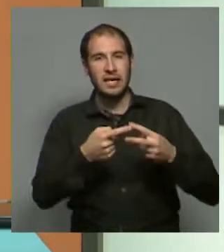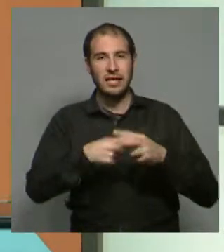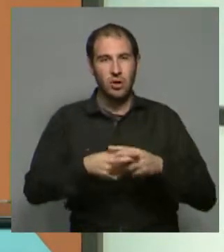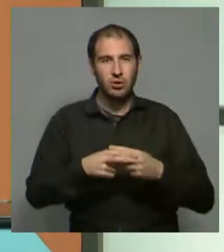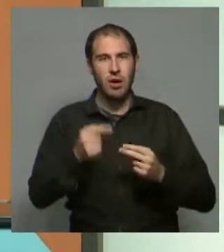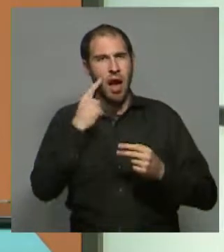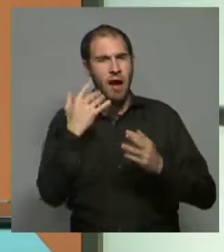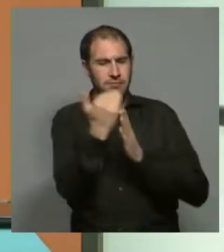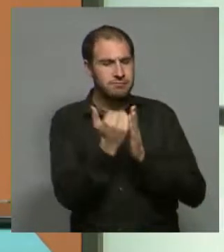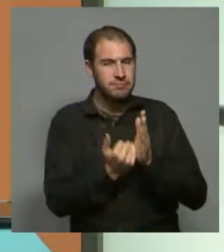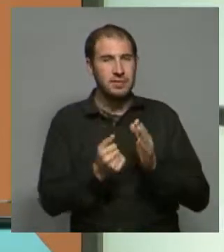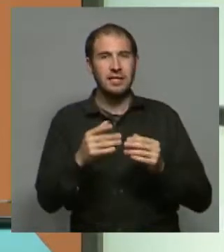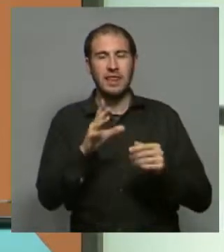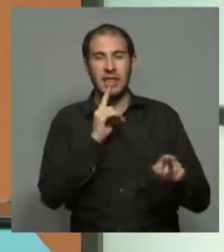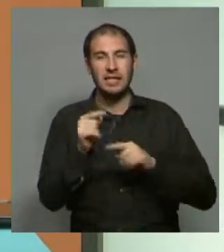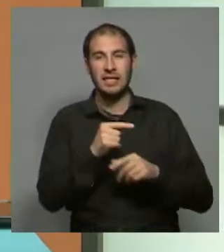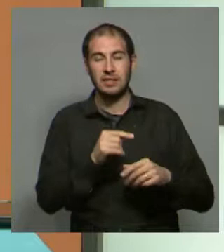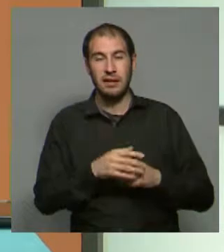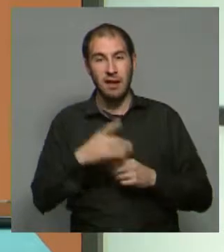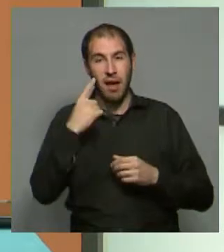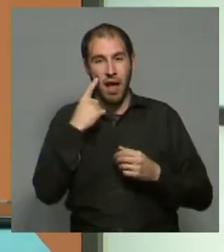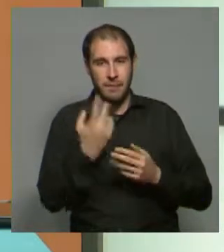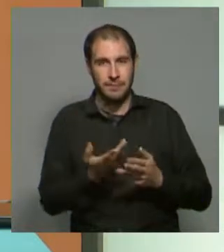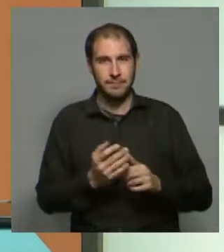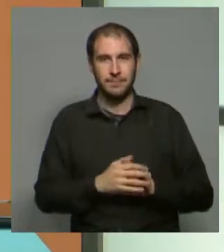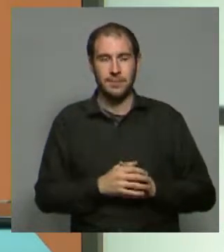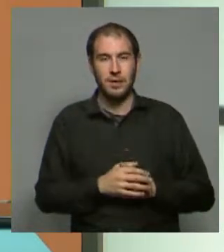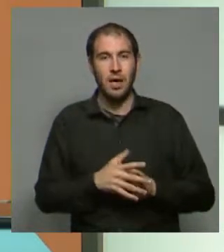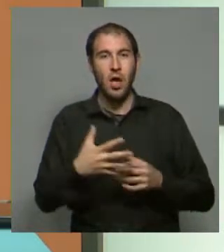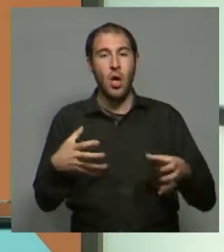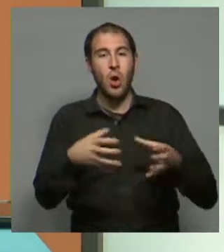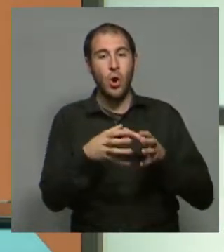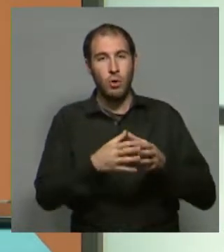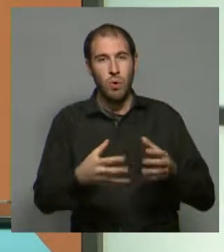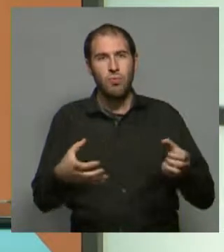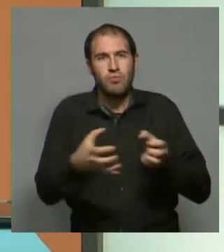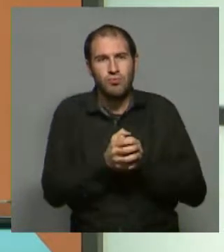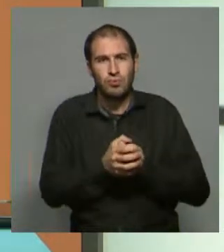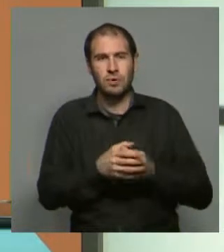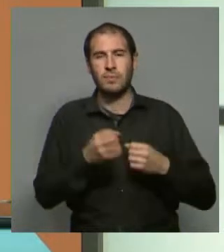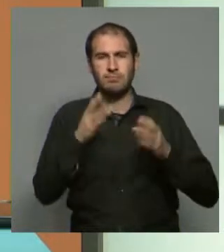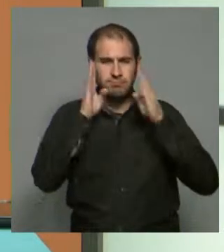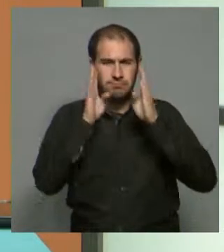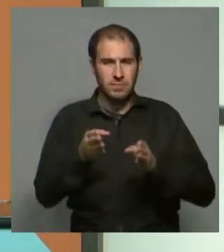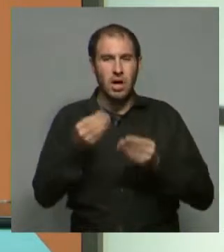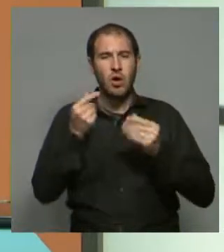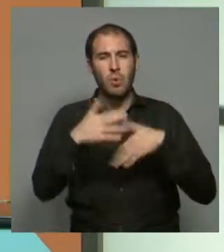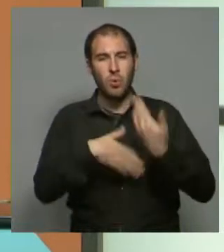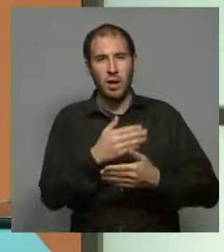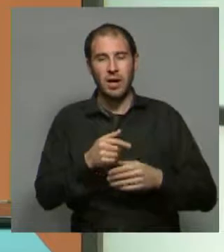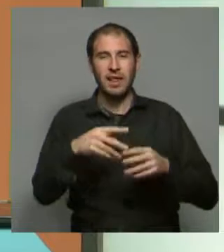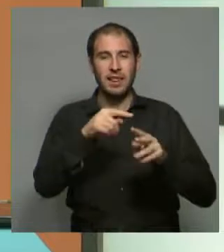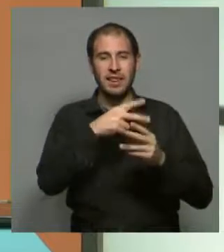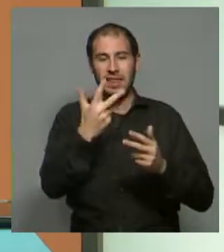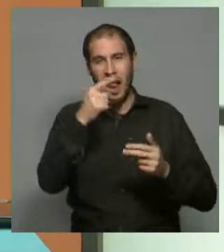a definir por parte de Jorge Sampaoli pensando en lograr un equipo compacto, más que nada pensando en cómo va a jugar, si con línea de